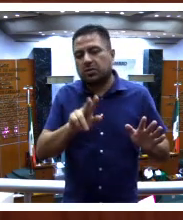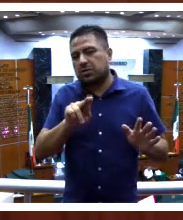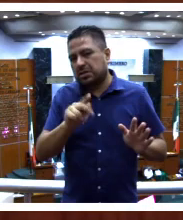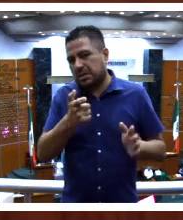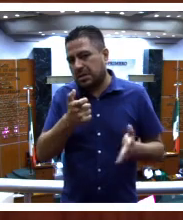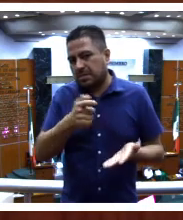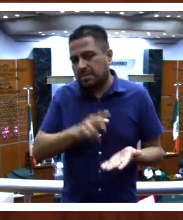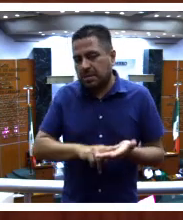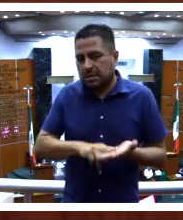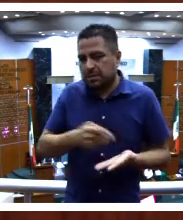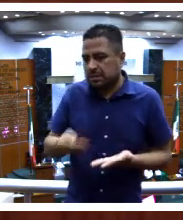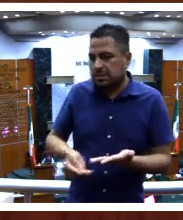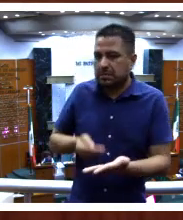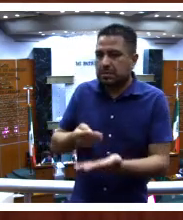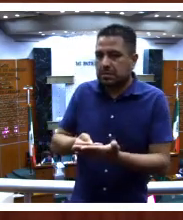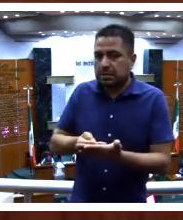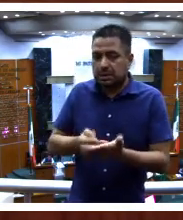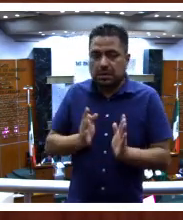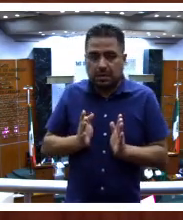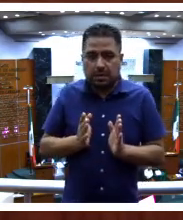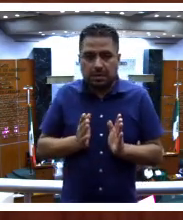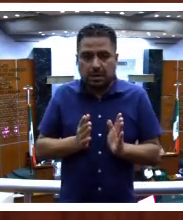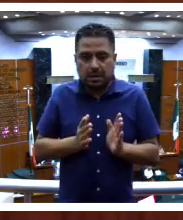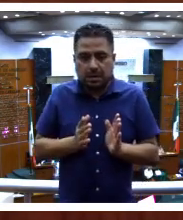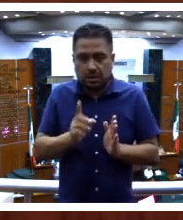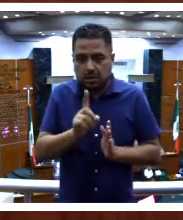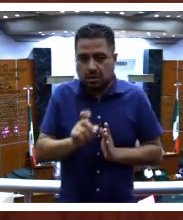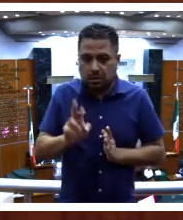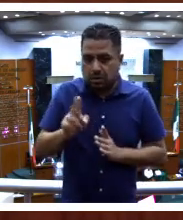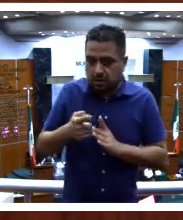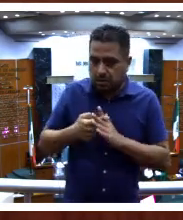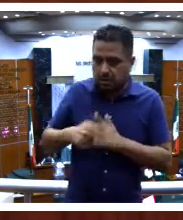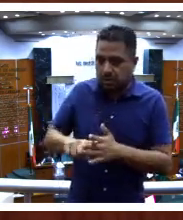21,142,980 pesos. Bueno, adelante, doctor.